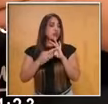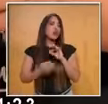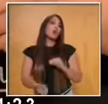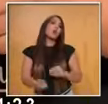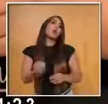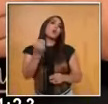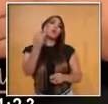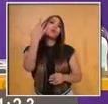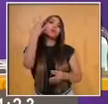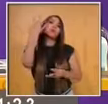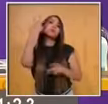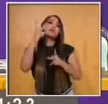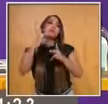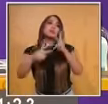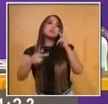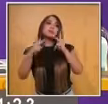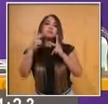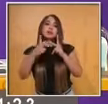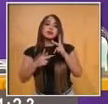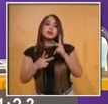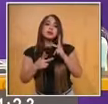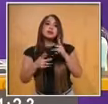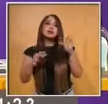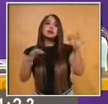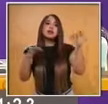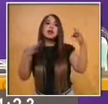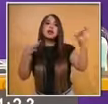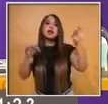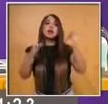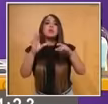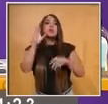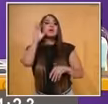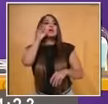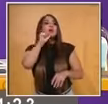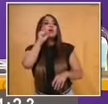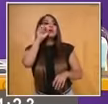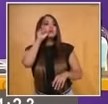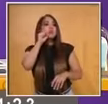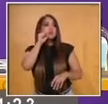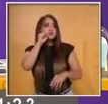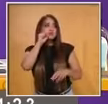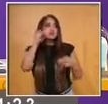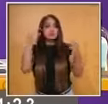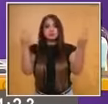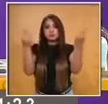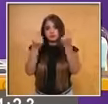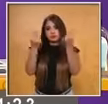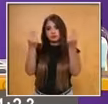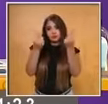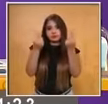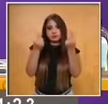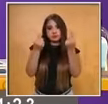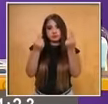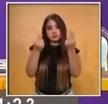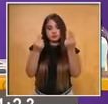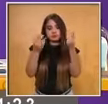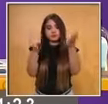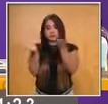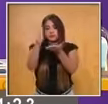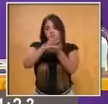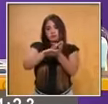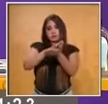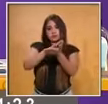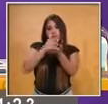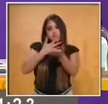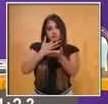hoja naranja necesitamos para cubrir solamente una parte? La doblamos y nos quedamos con una sola parte